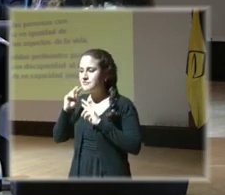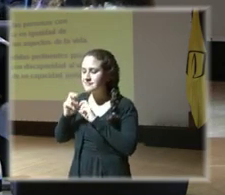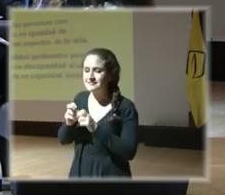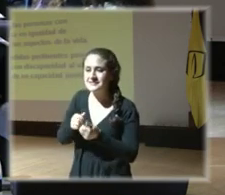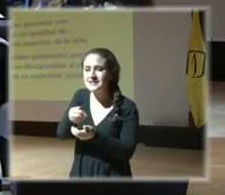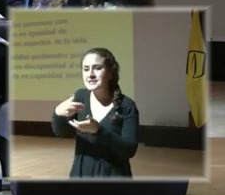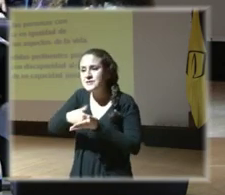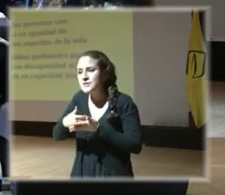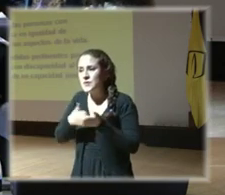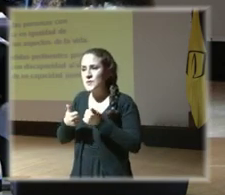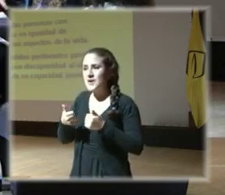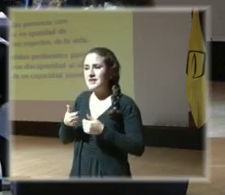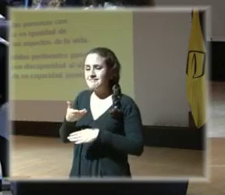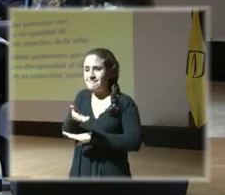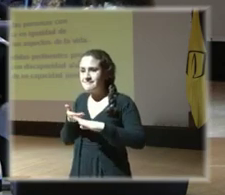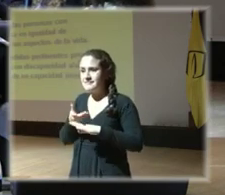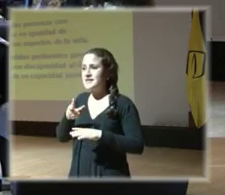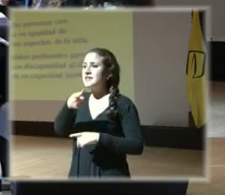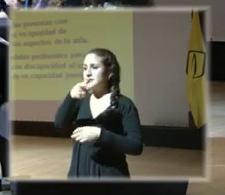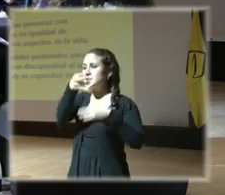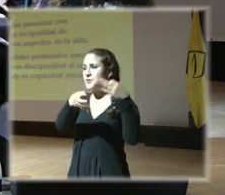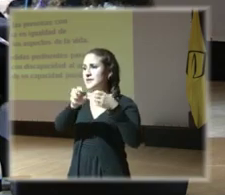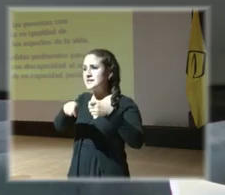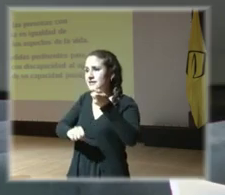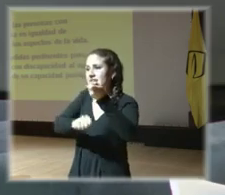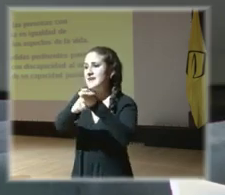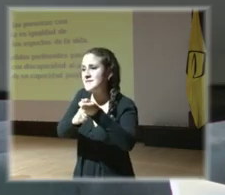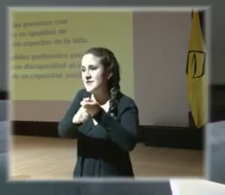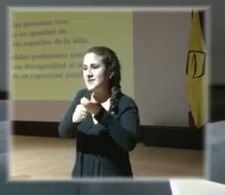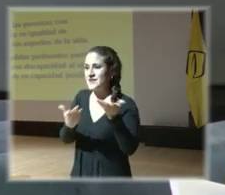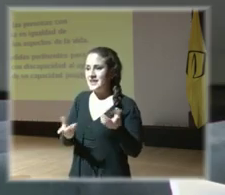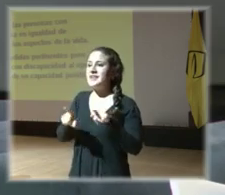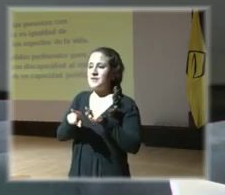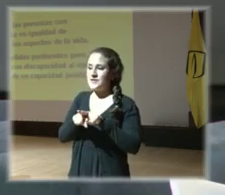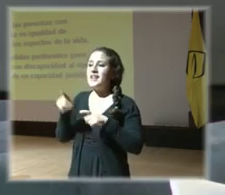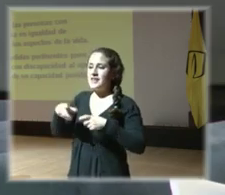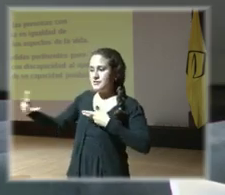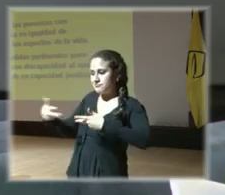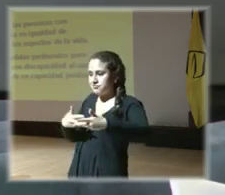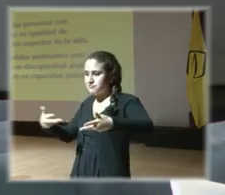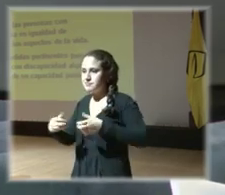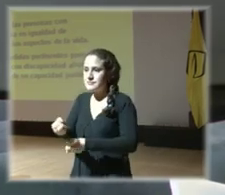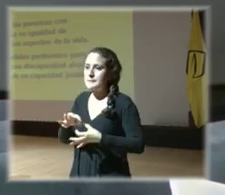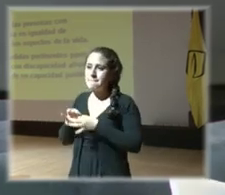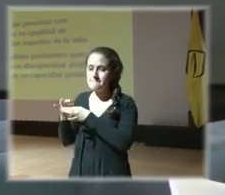que solicitar? Porque a esos jueces, a esas juezas hay que ayudarlas. Y bueno, y esto requiere de un esfuerzo de todos. Así que me parece